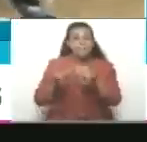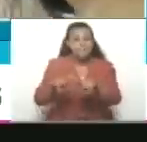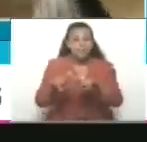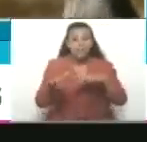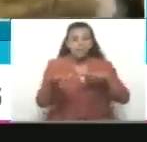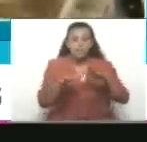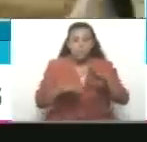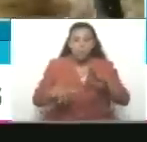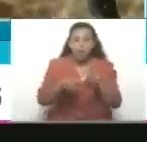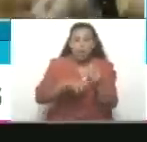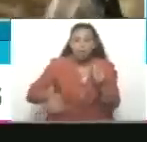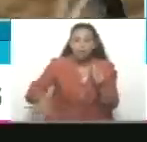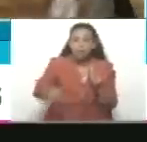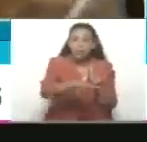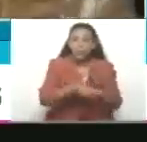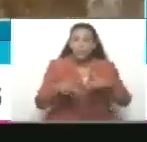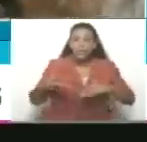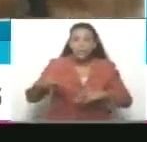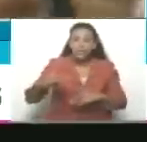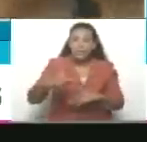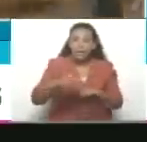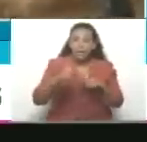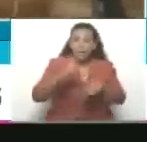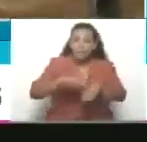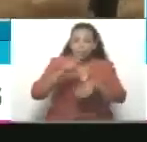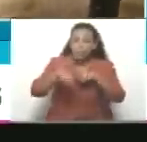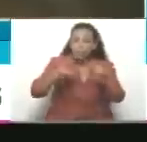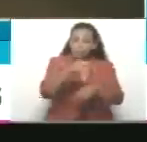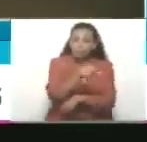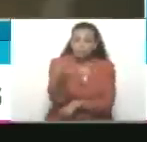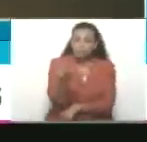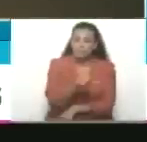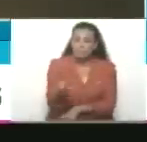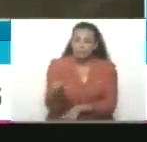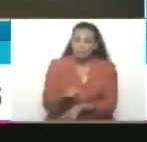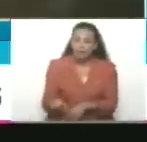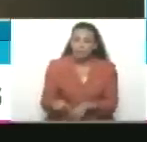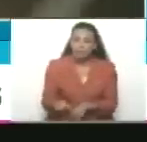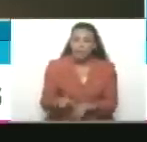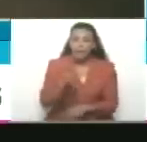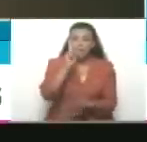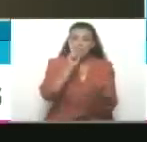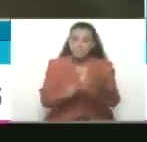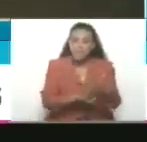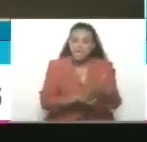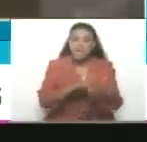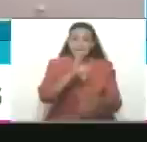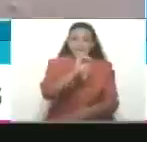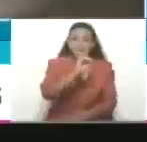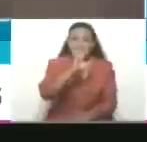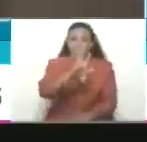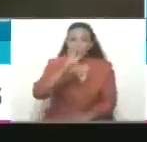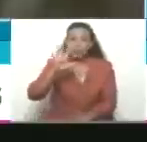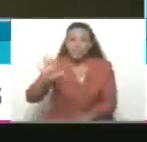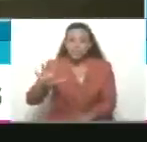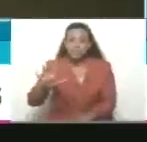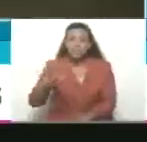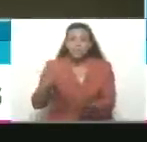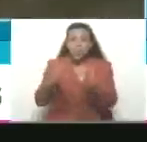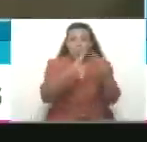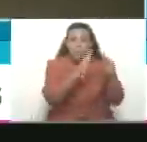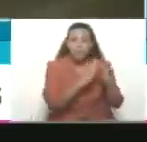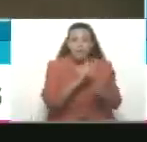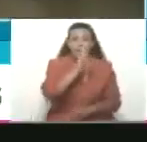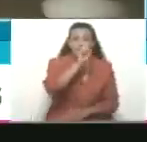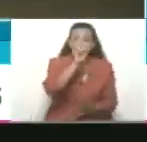alrededores que deben terminarse en las próximas semanas para llegar a 1055 viviendas